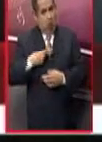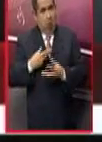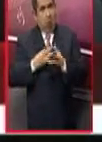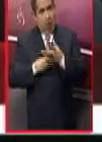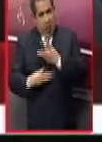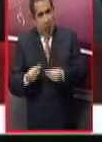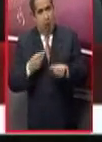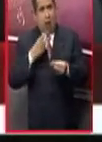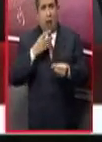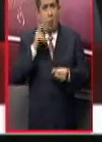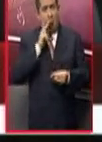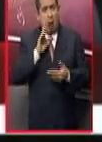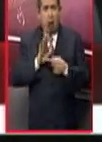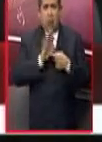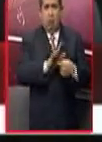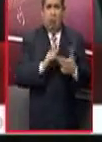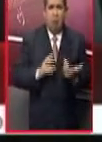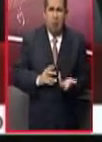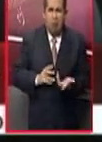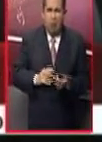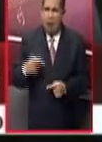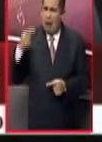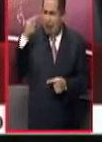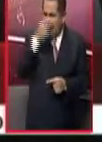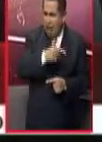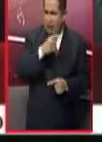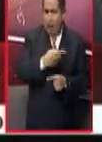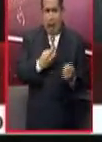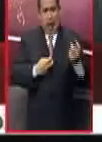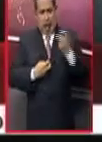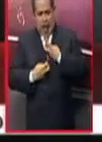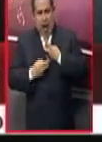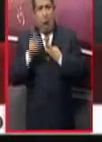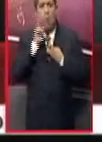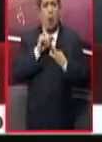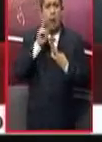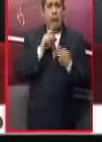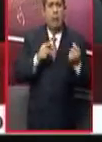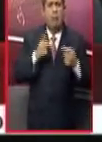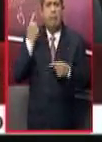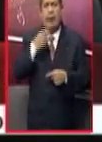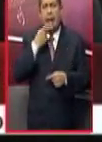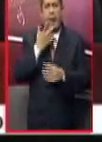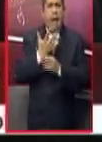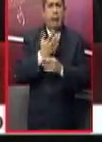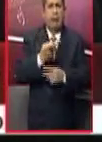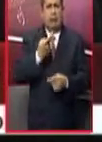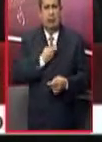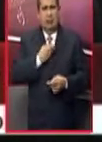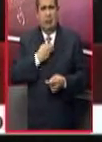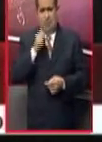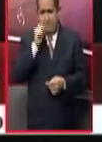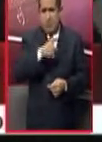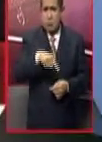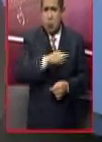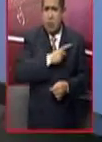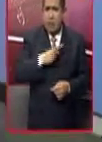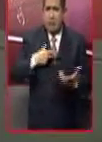tienen que probar, cuando el que tendría que probar y tener un cuidado en lo que está difundiendo, pues son los medios de